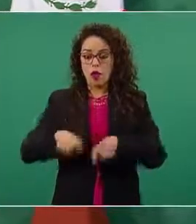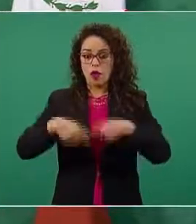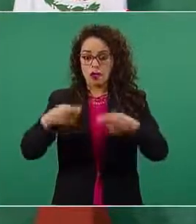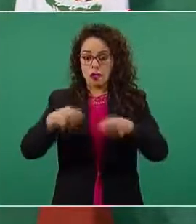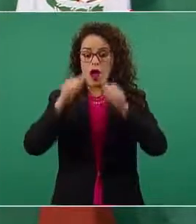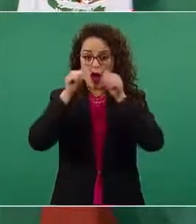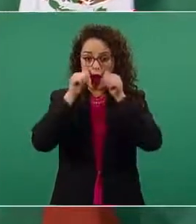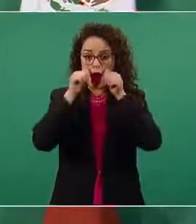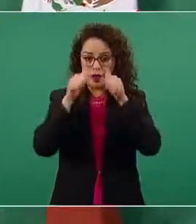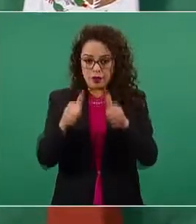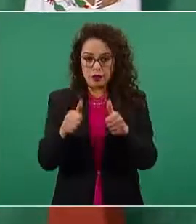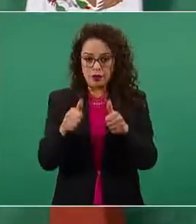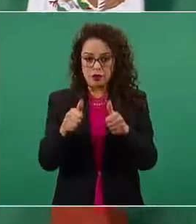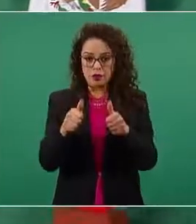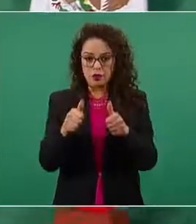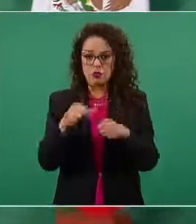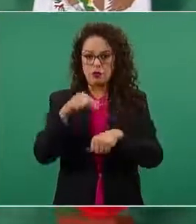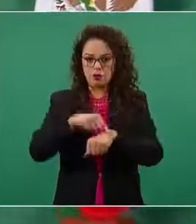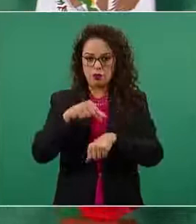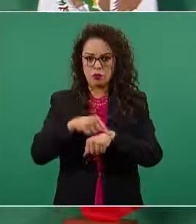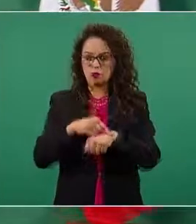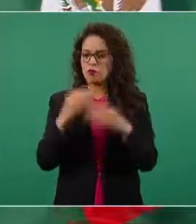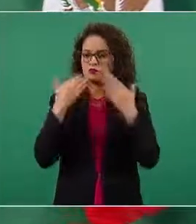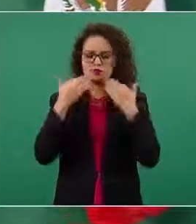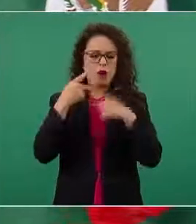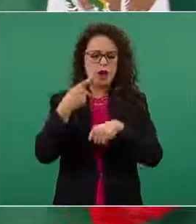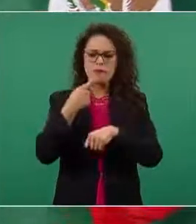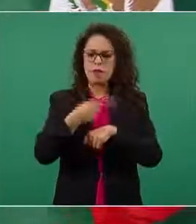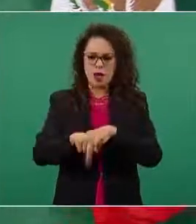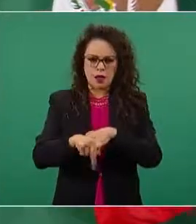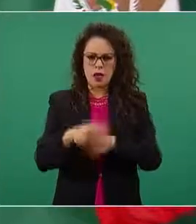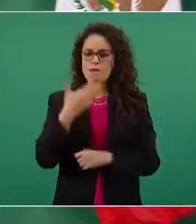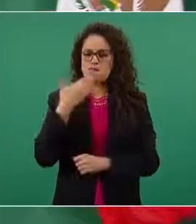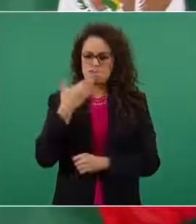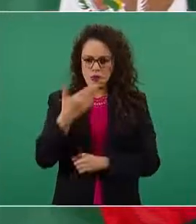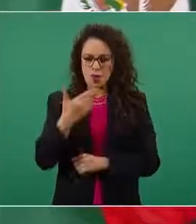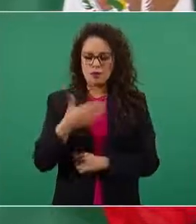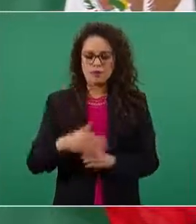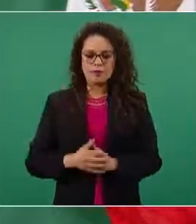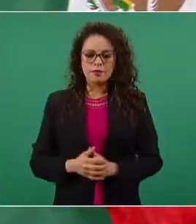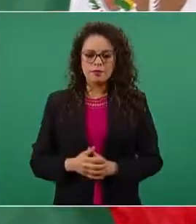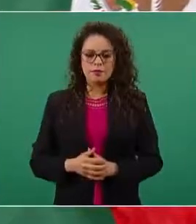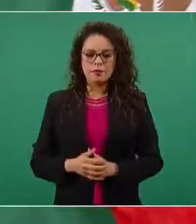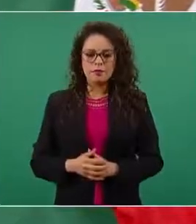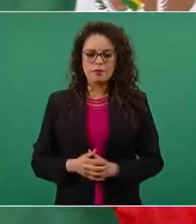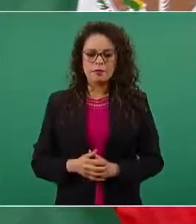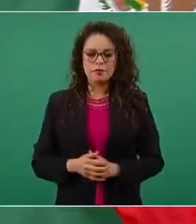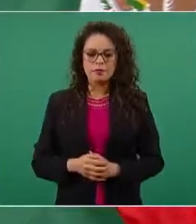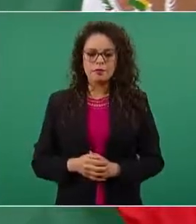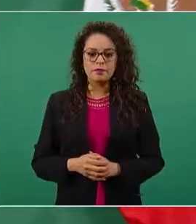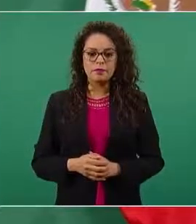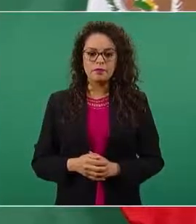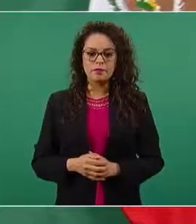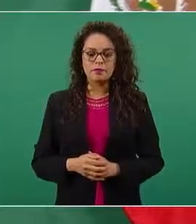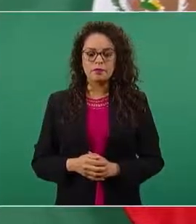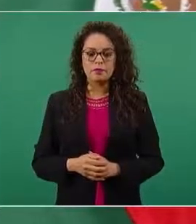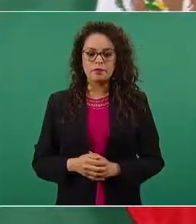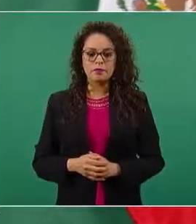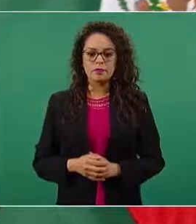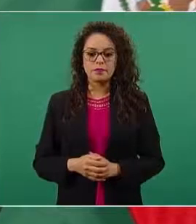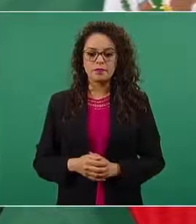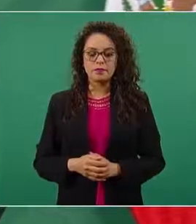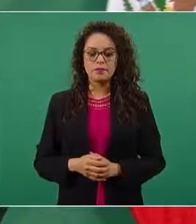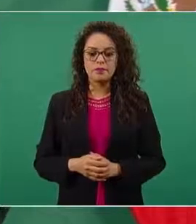y se encuentra fuera de peligro. Y ya están por terminar